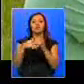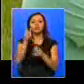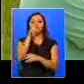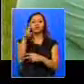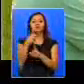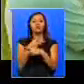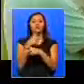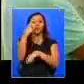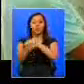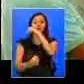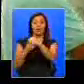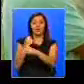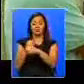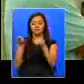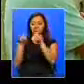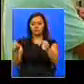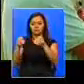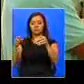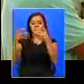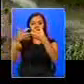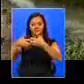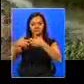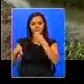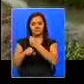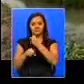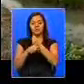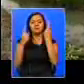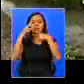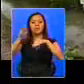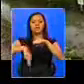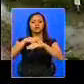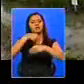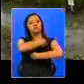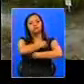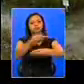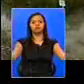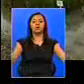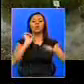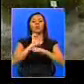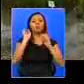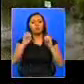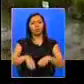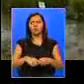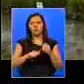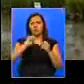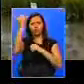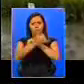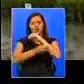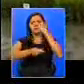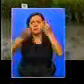productos al año, para entonces que poder abastecer el mercado nacional, inclusive que Ecuador pueda exportar también a la